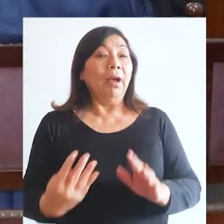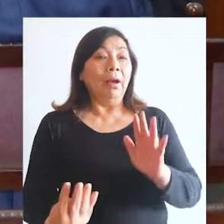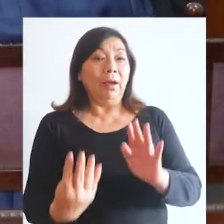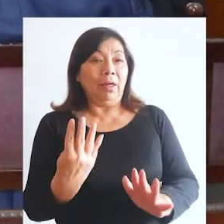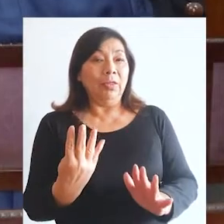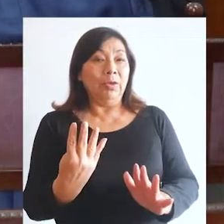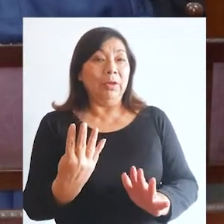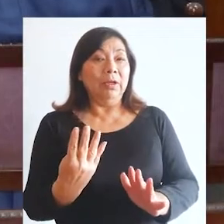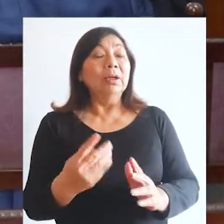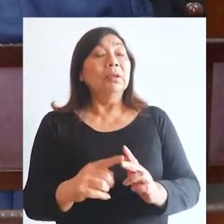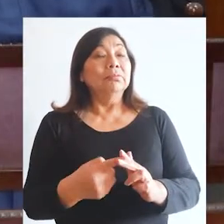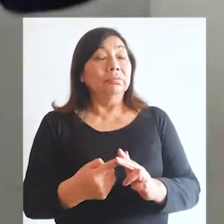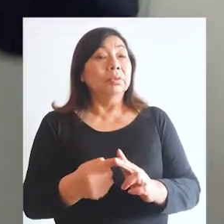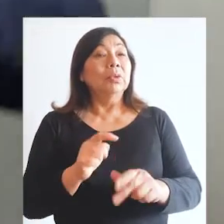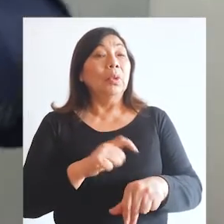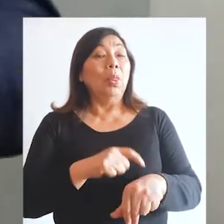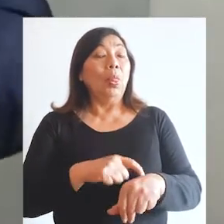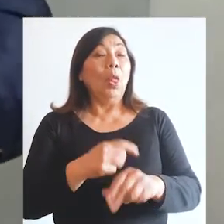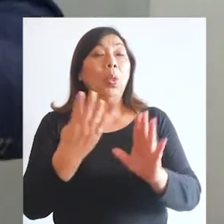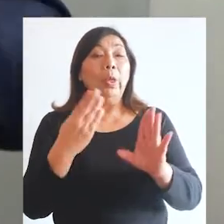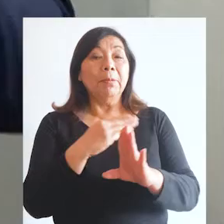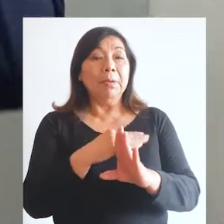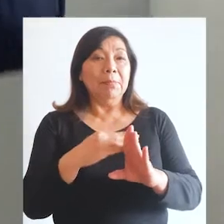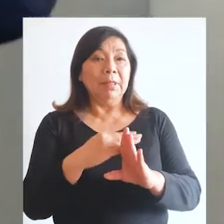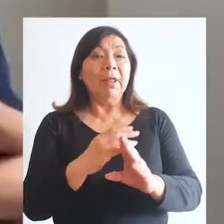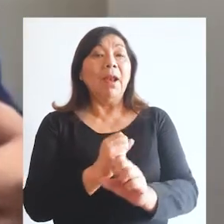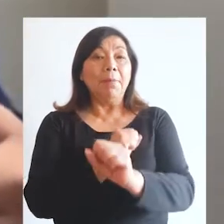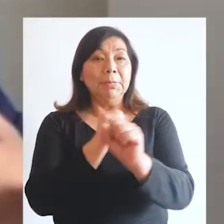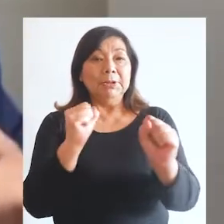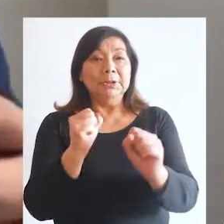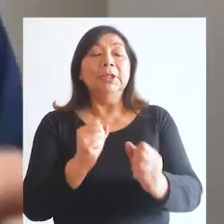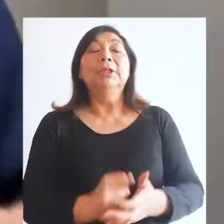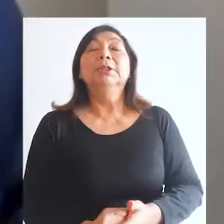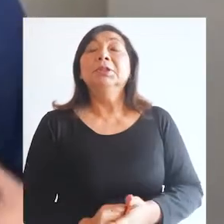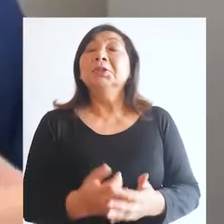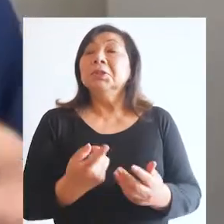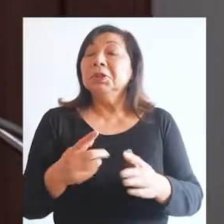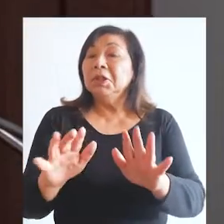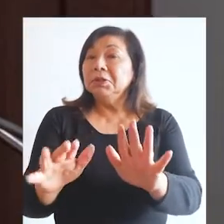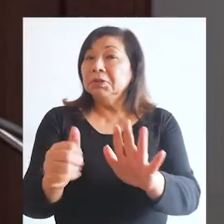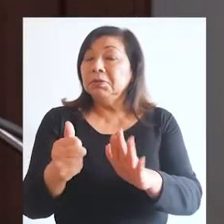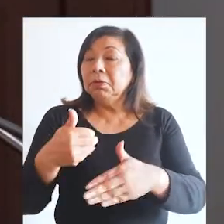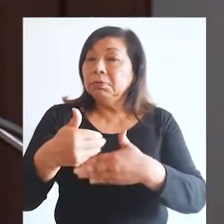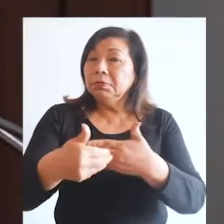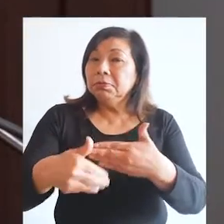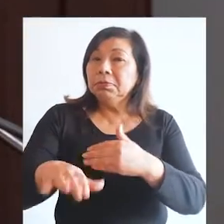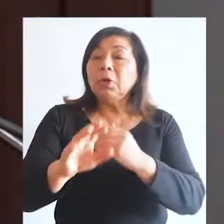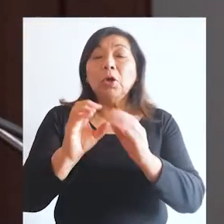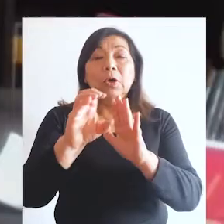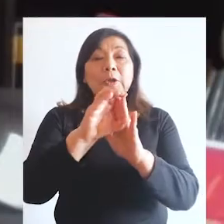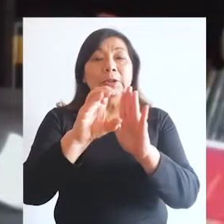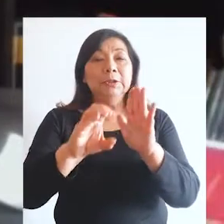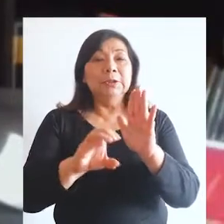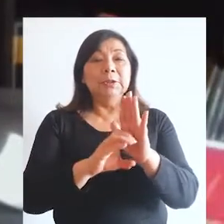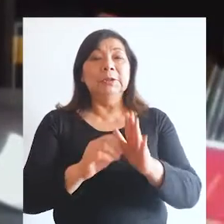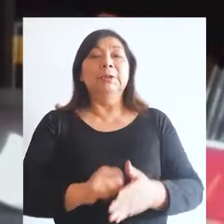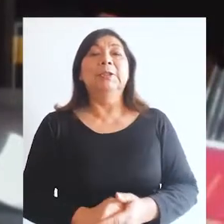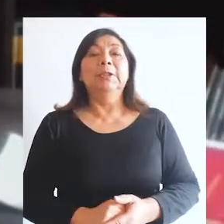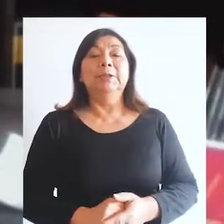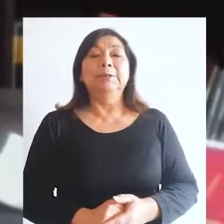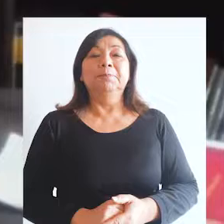14 de julio y se iniciará a las 9 y 30 de la mañana se verán 16 procesos